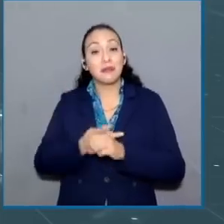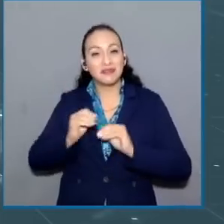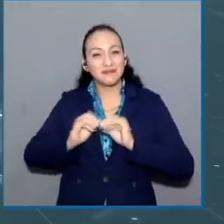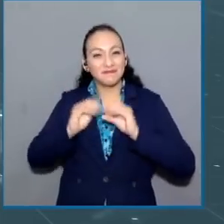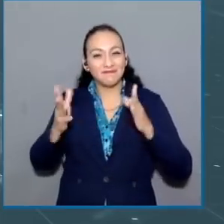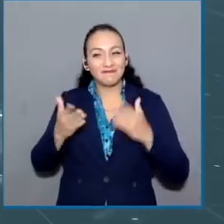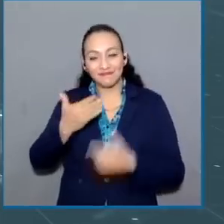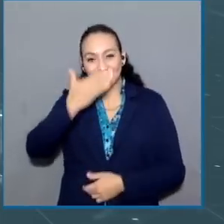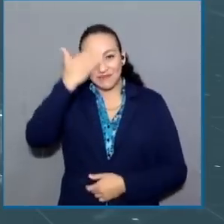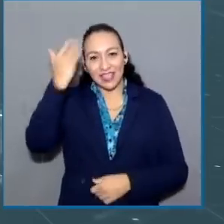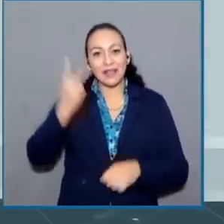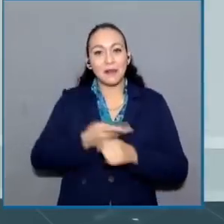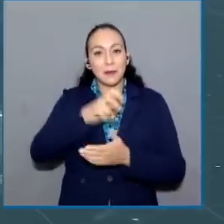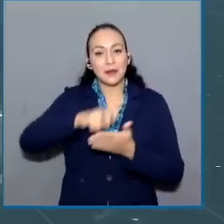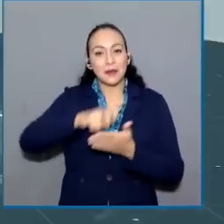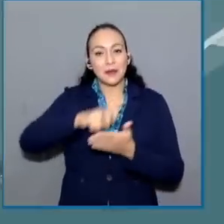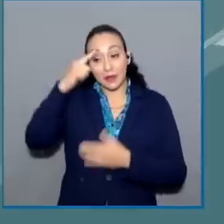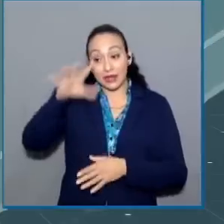advierte magistrado Maitret.